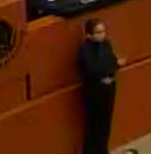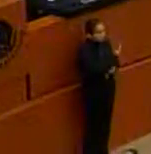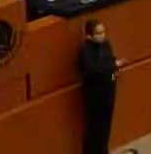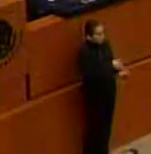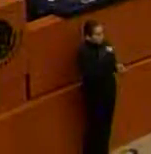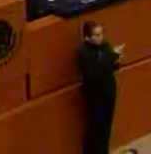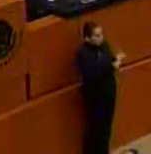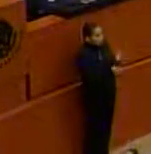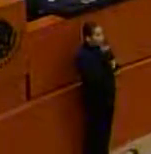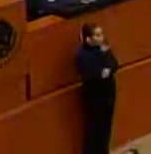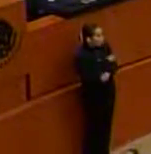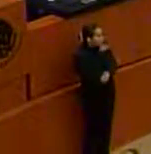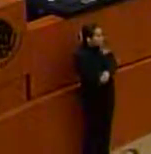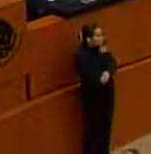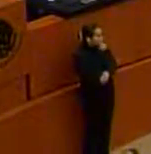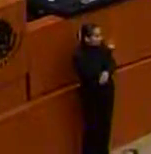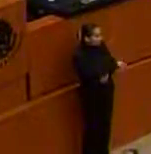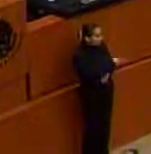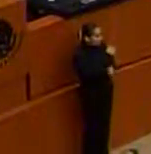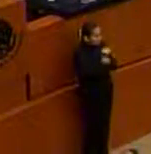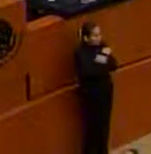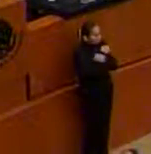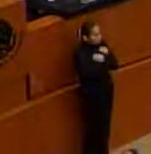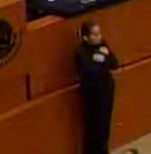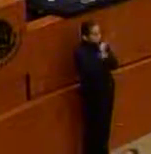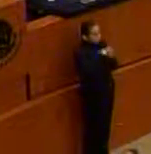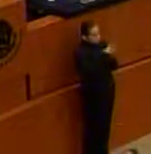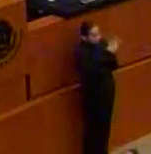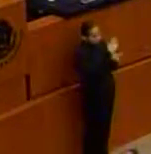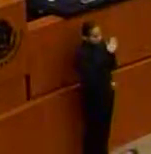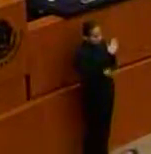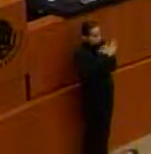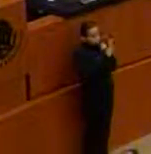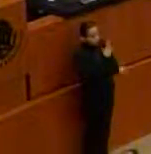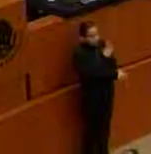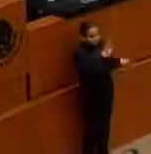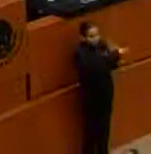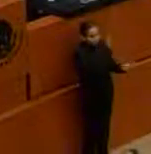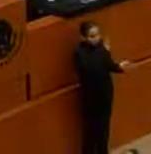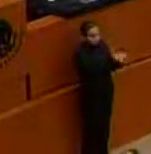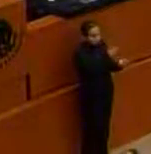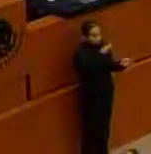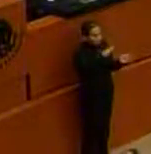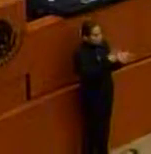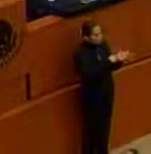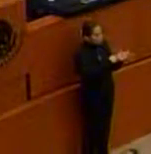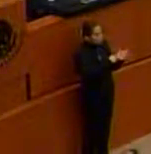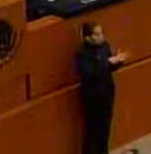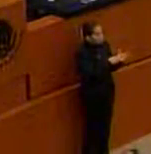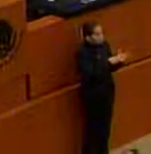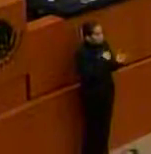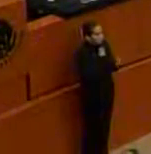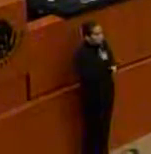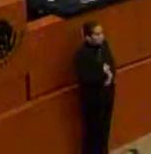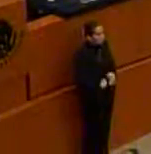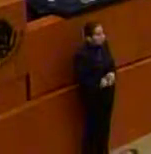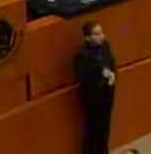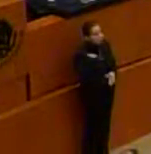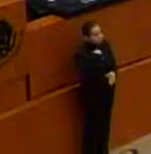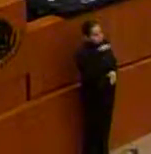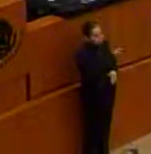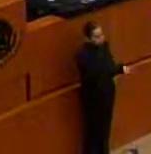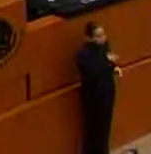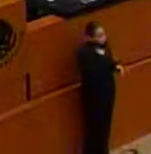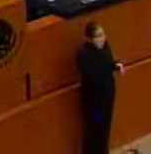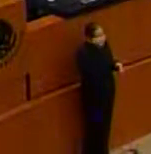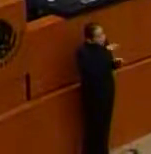ya un programa piloto en la provincia de Ontario, a partir precisamente de la elección de Justin Trudeau a la presidencia.